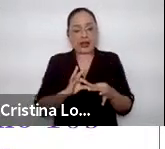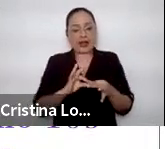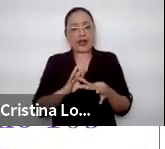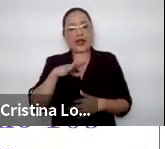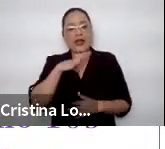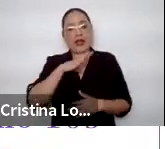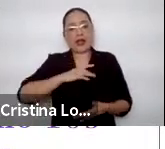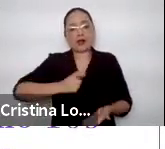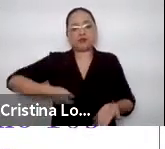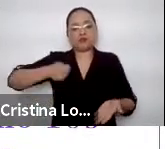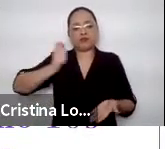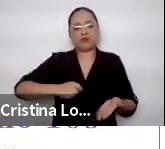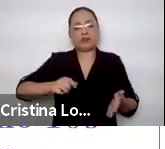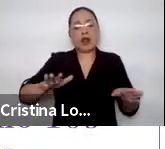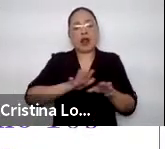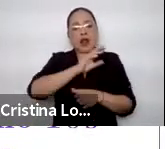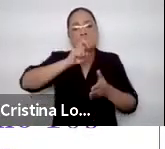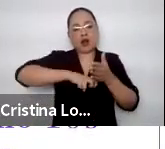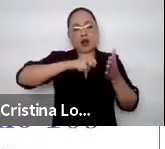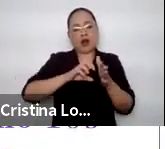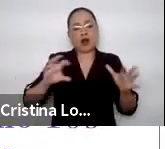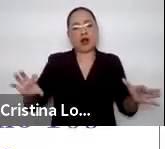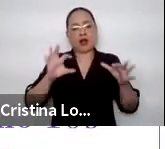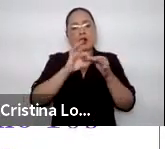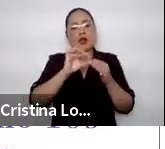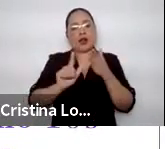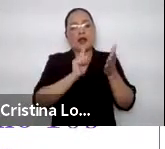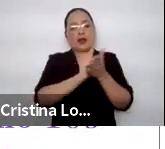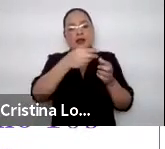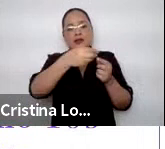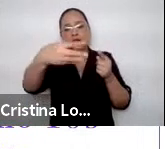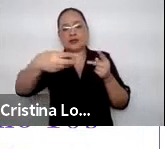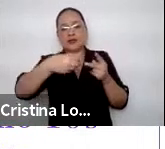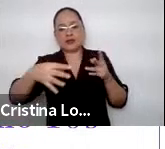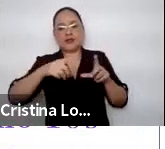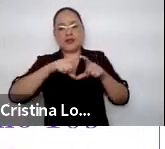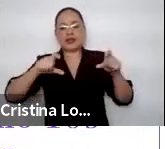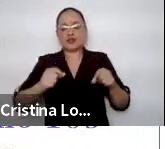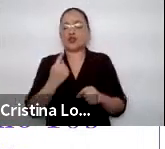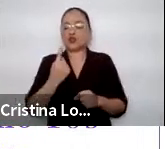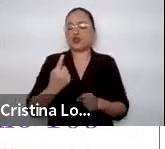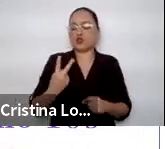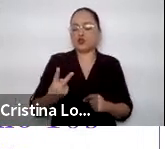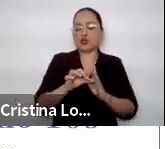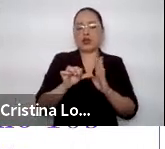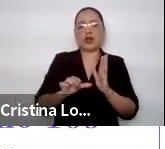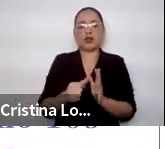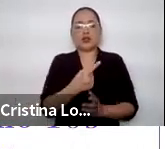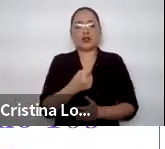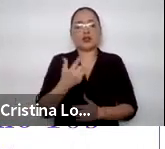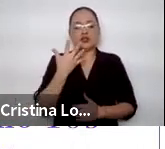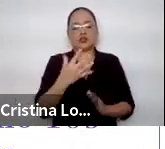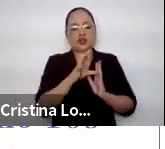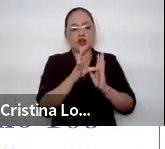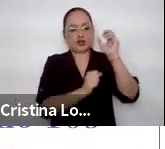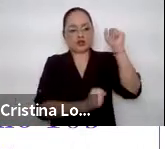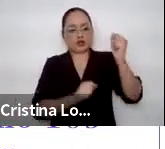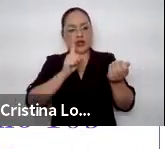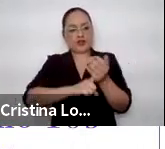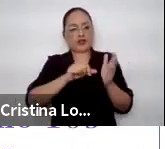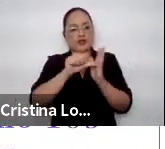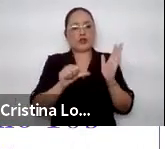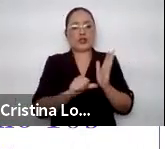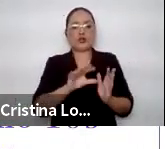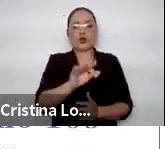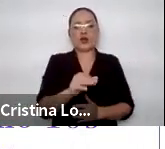de las reformas a la ley reglamentaria precisamente de estas fracciones 1 y 2 del 105 constitucional en su artículo